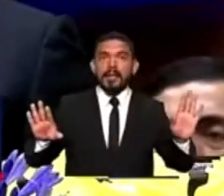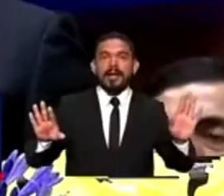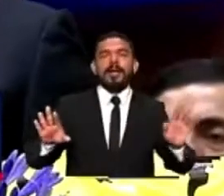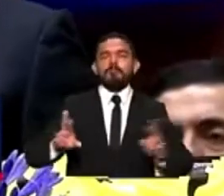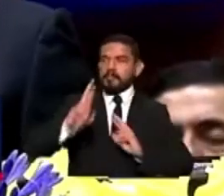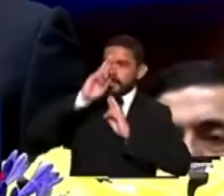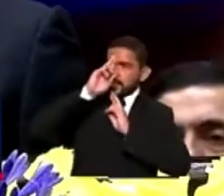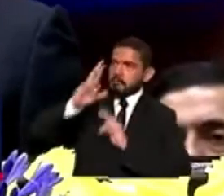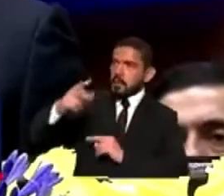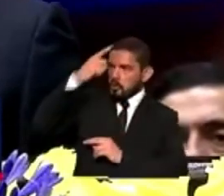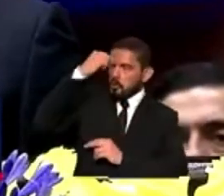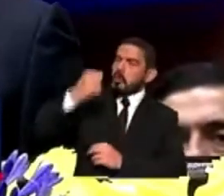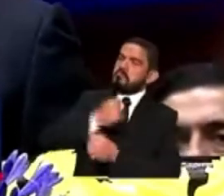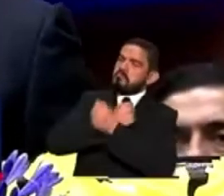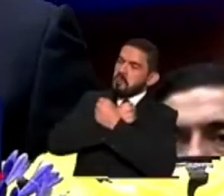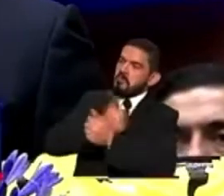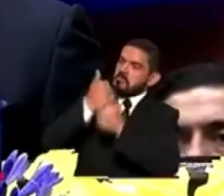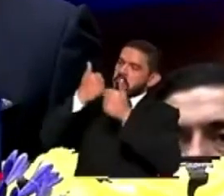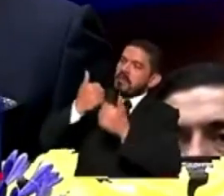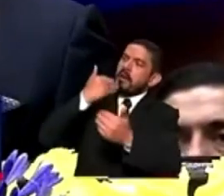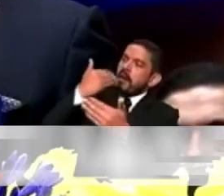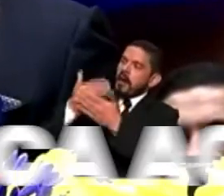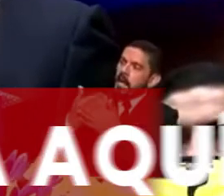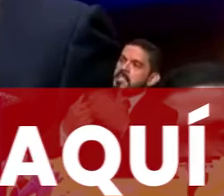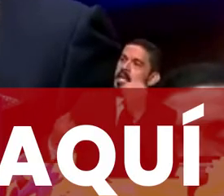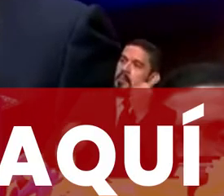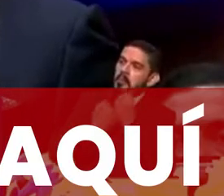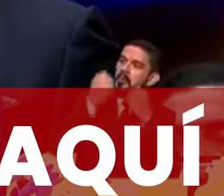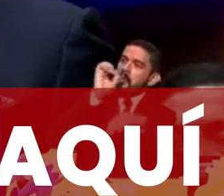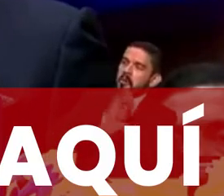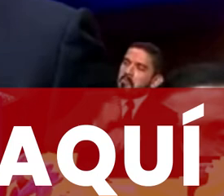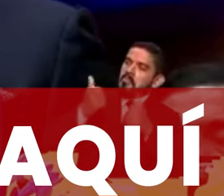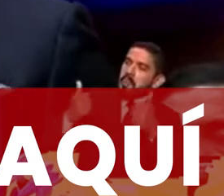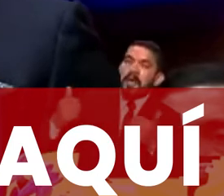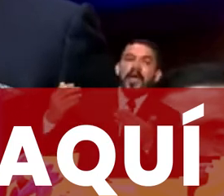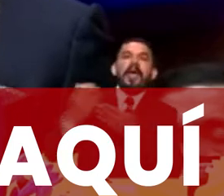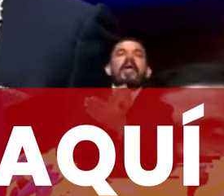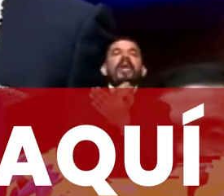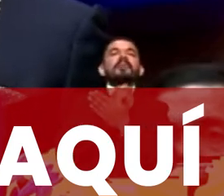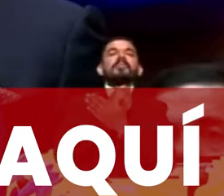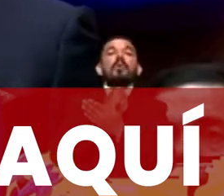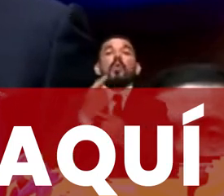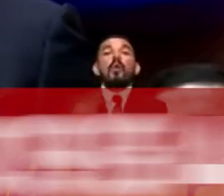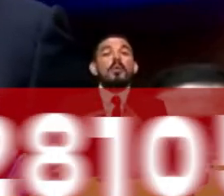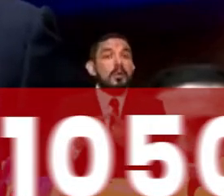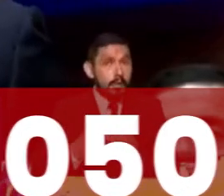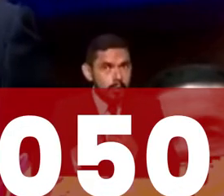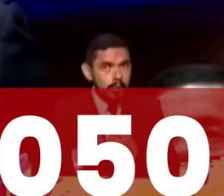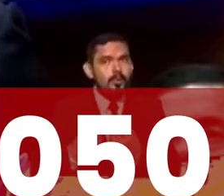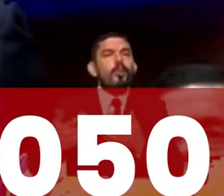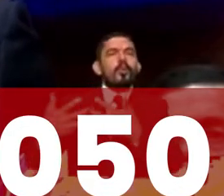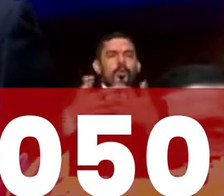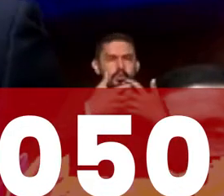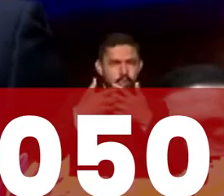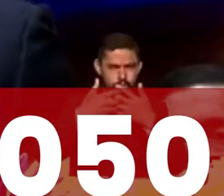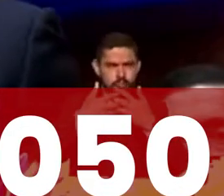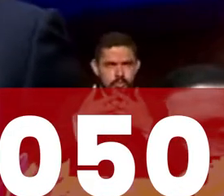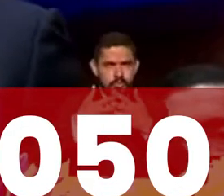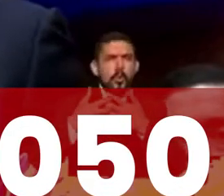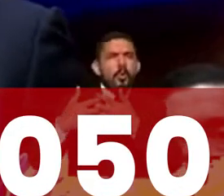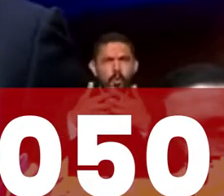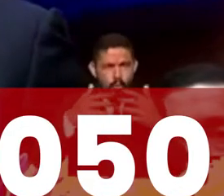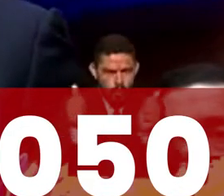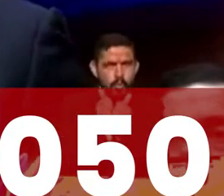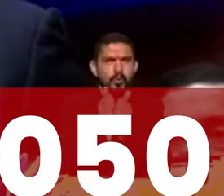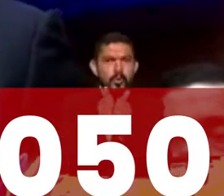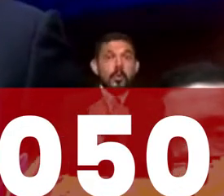respeto y el cariño de la mayoría de los ecuatorianos. Ese éxito solo va a ocurrir si nos unimos.